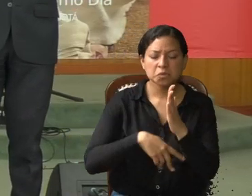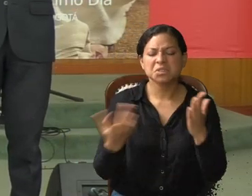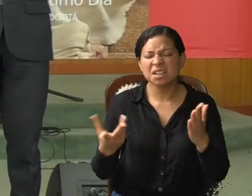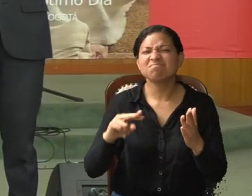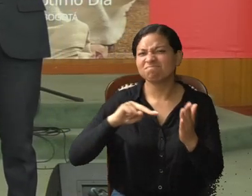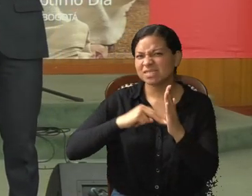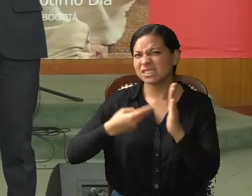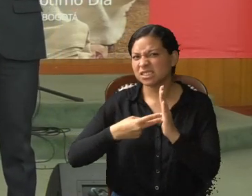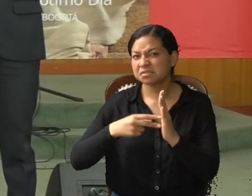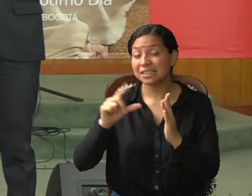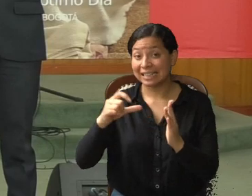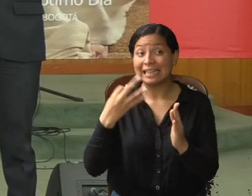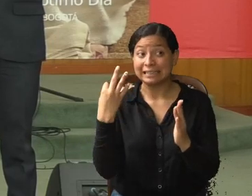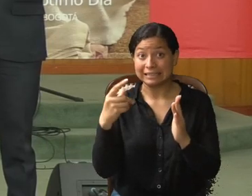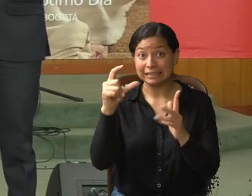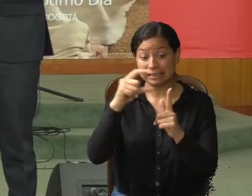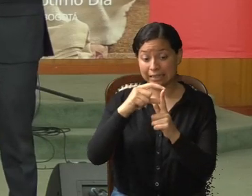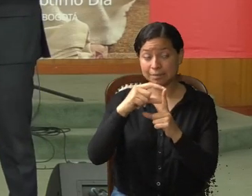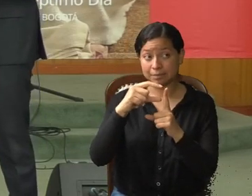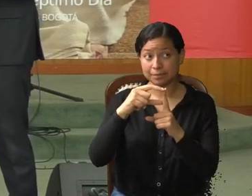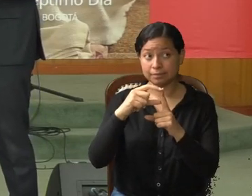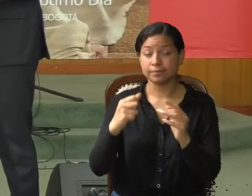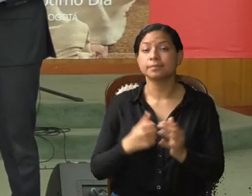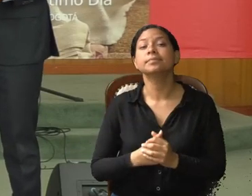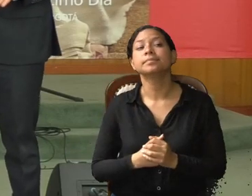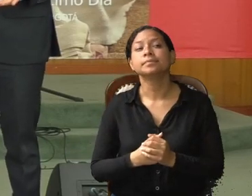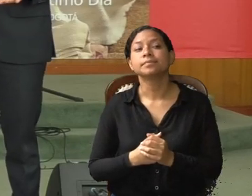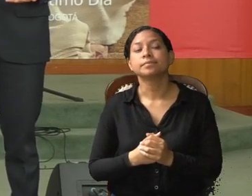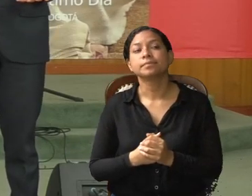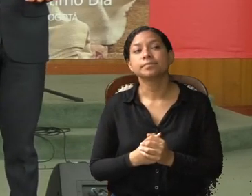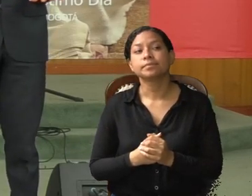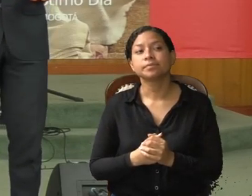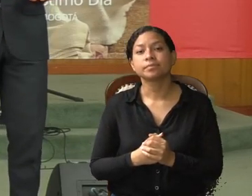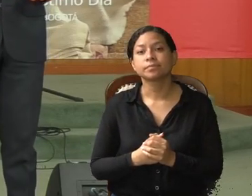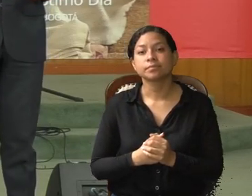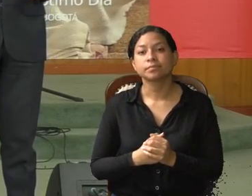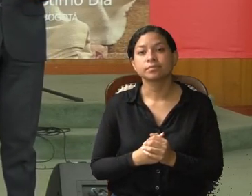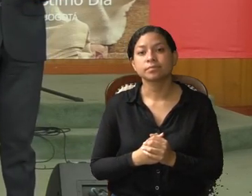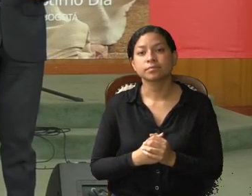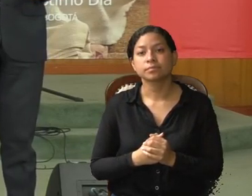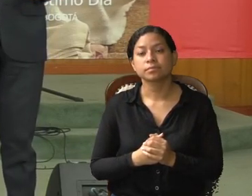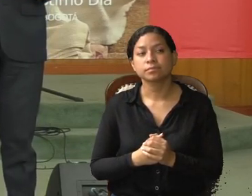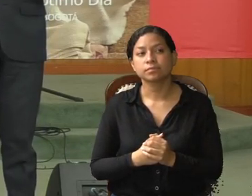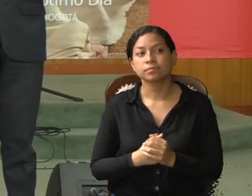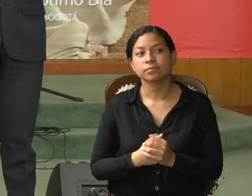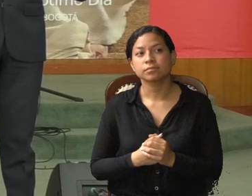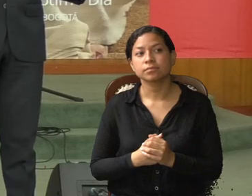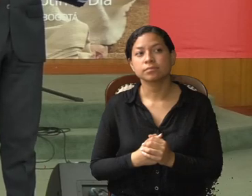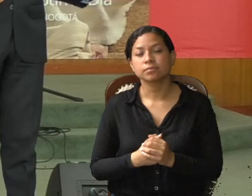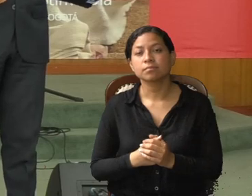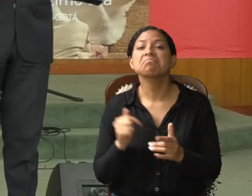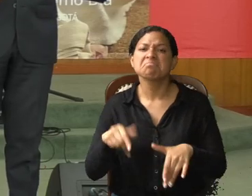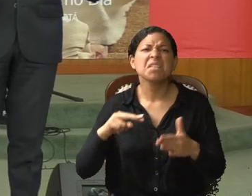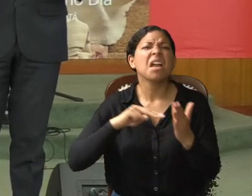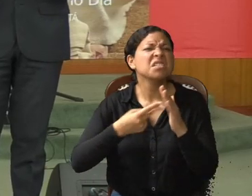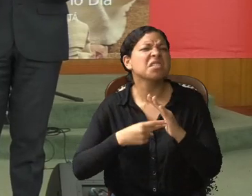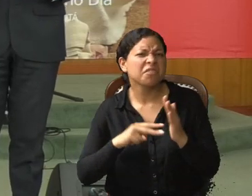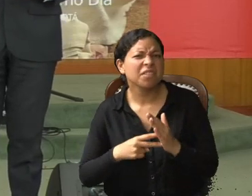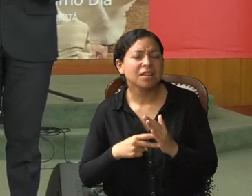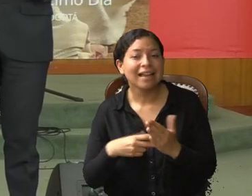¿A qué nos hace referencia estas tres palabras en la Biblia? La creación. al comienzo, muy